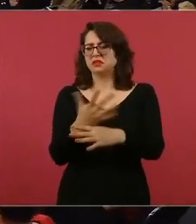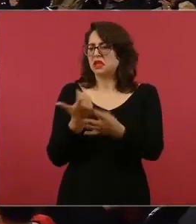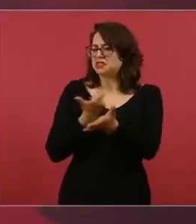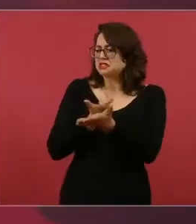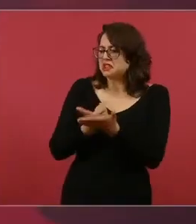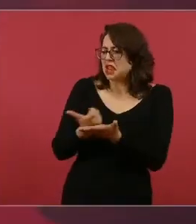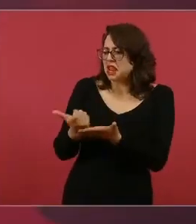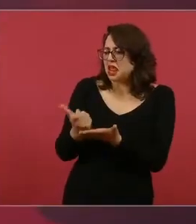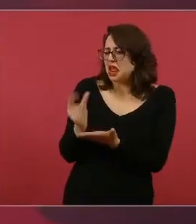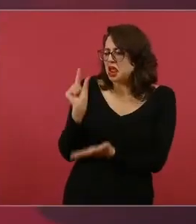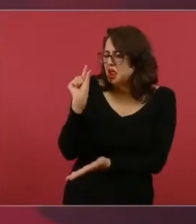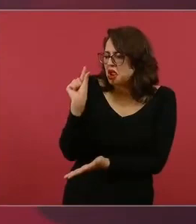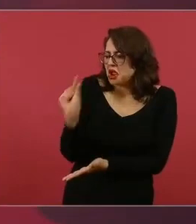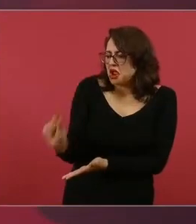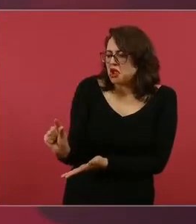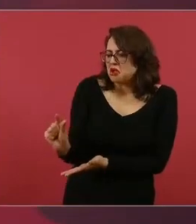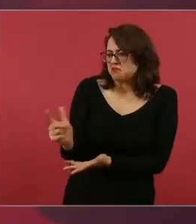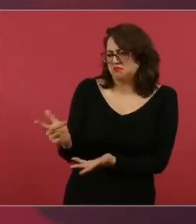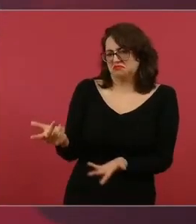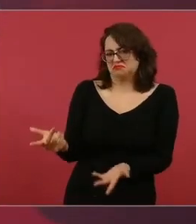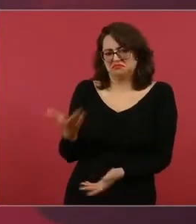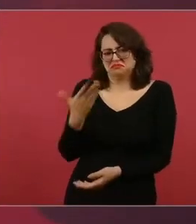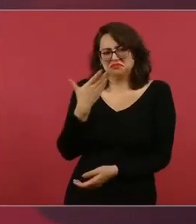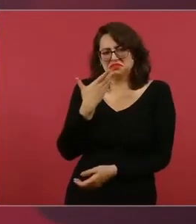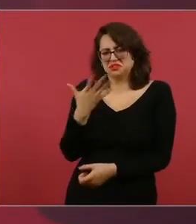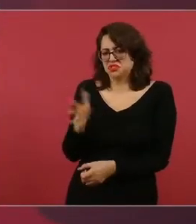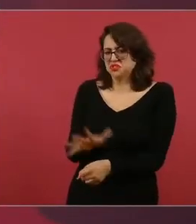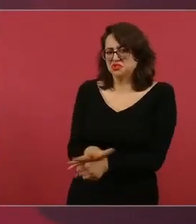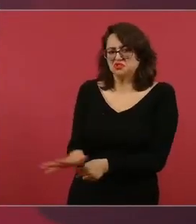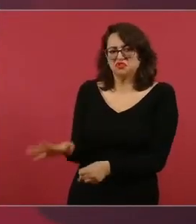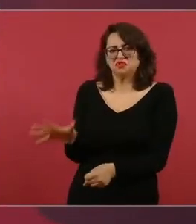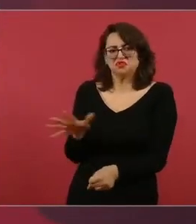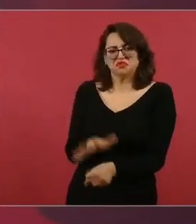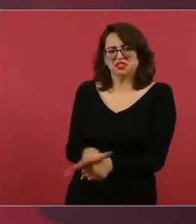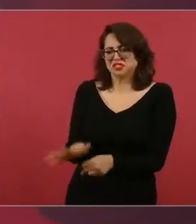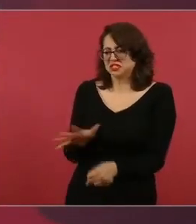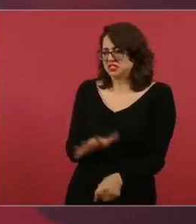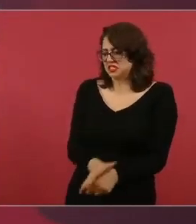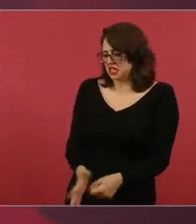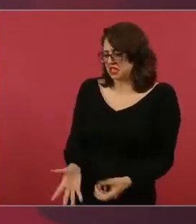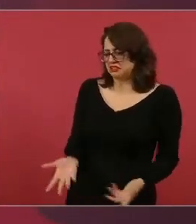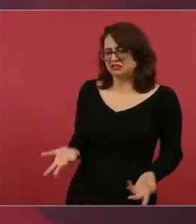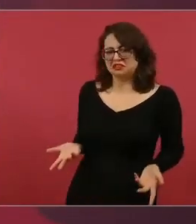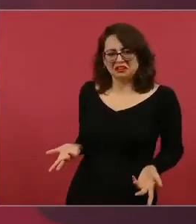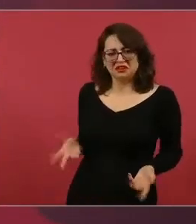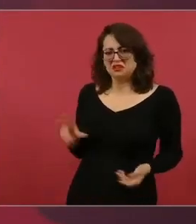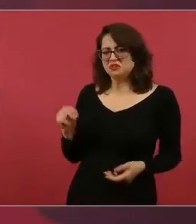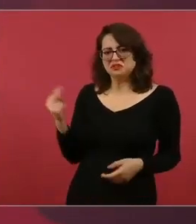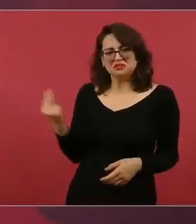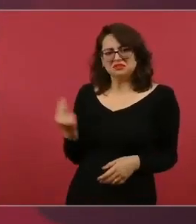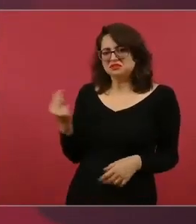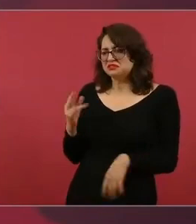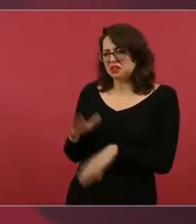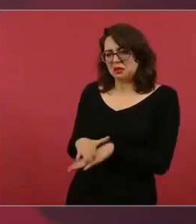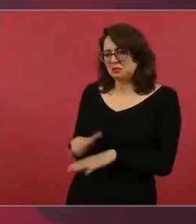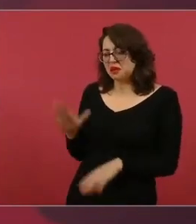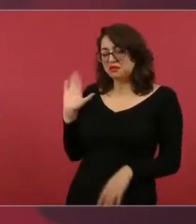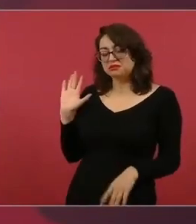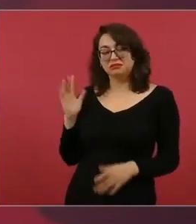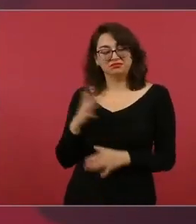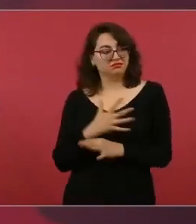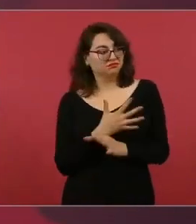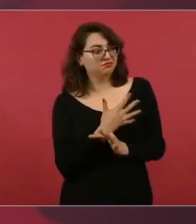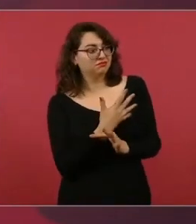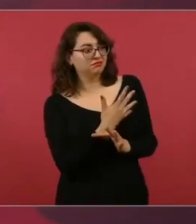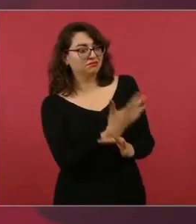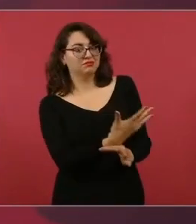¿eh? O sea, con todo respeto al ITAM y a gente que estudió